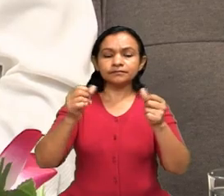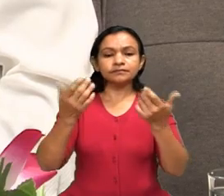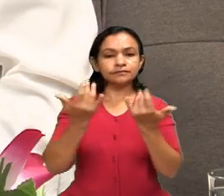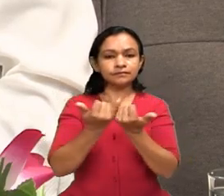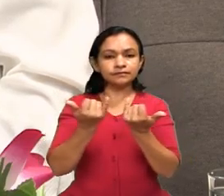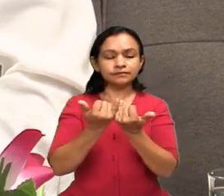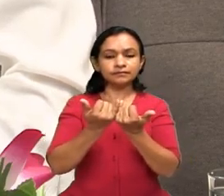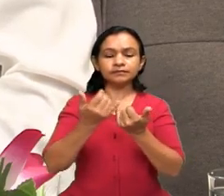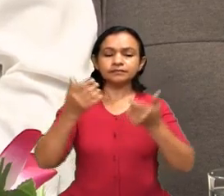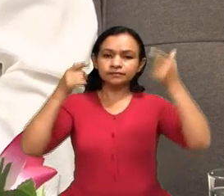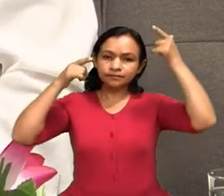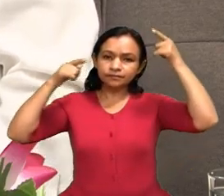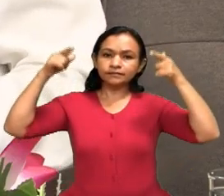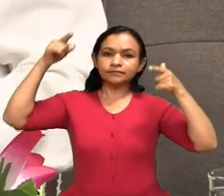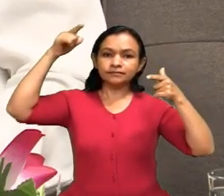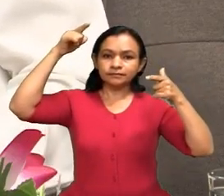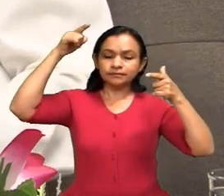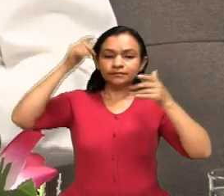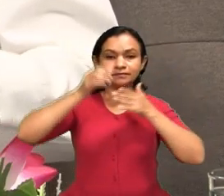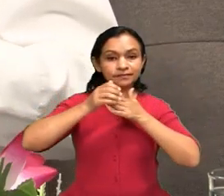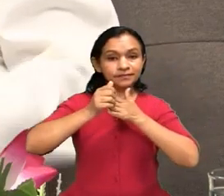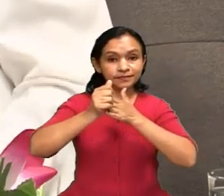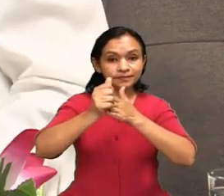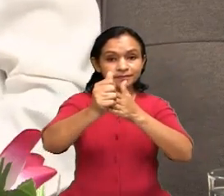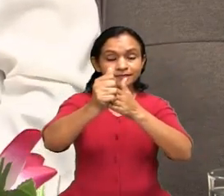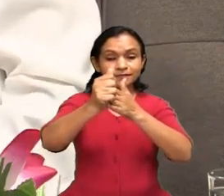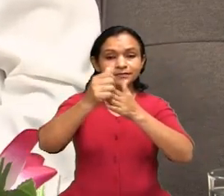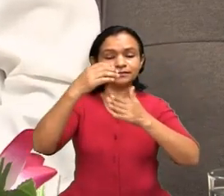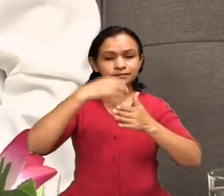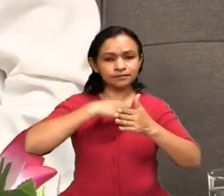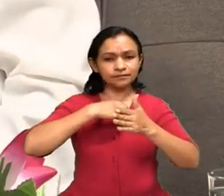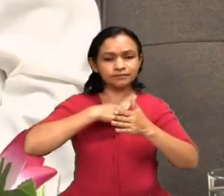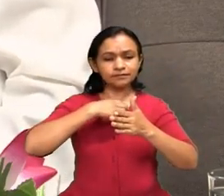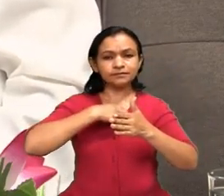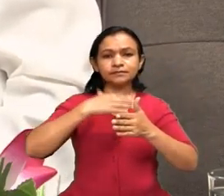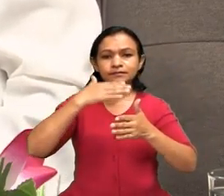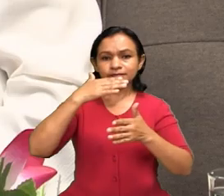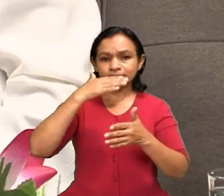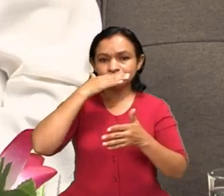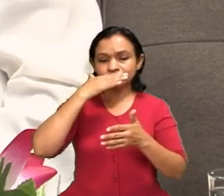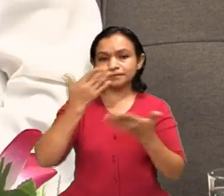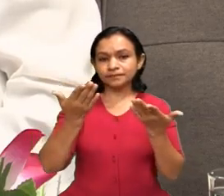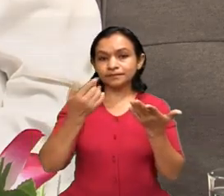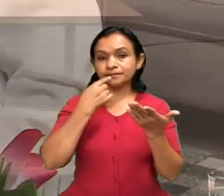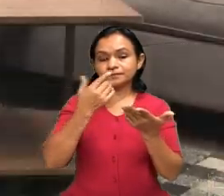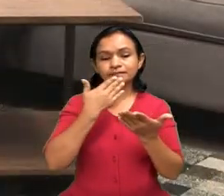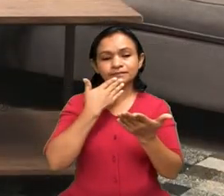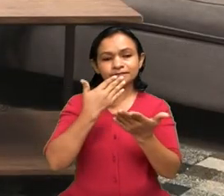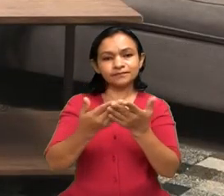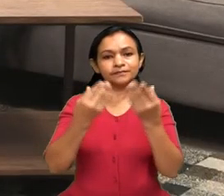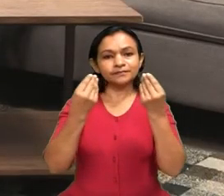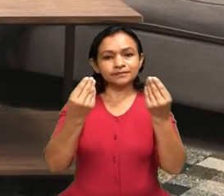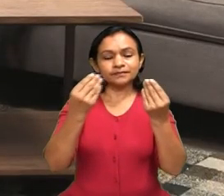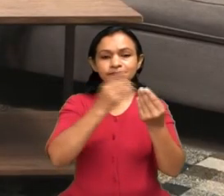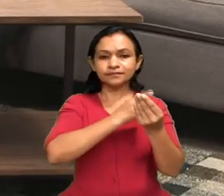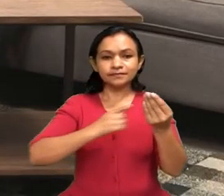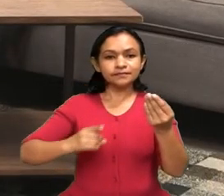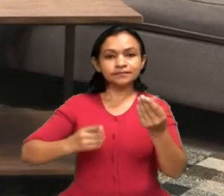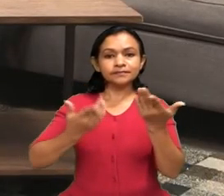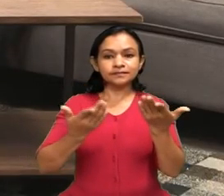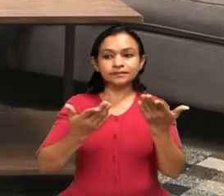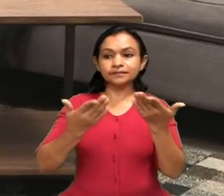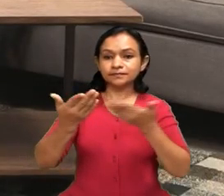Augusto C. Sandino, que es el guía de nuestra revolución. No me resta más que agradecerle, diputado, por su tiempo y también por